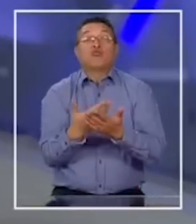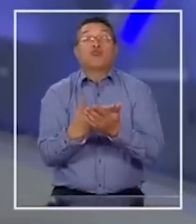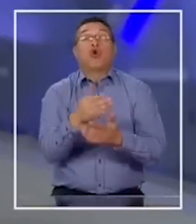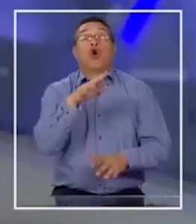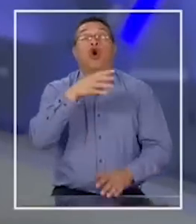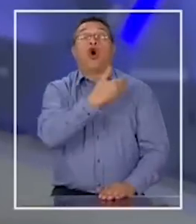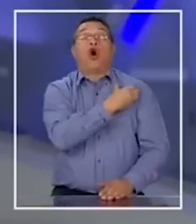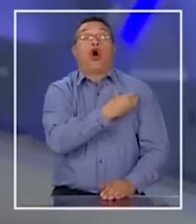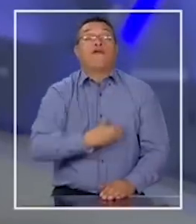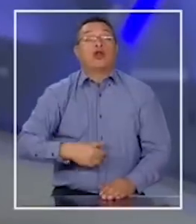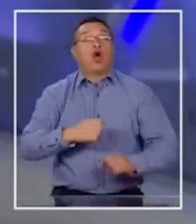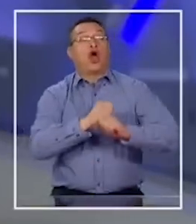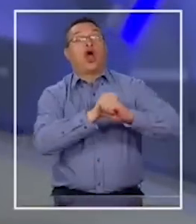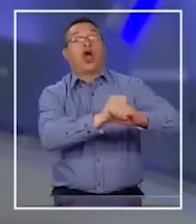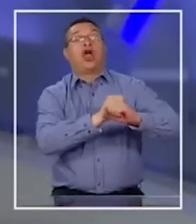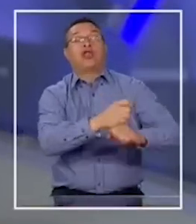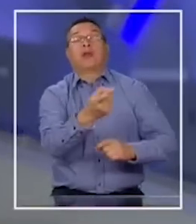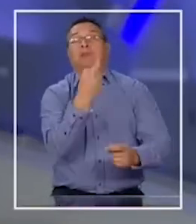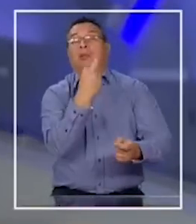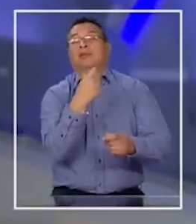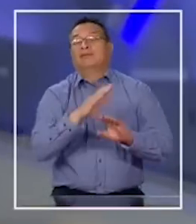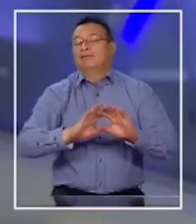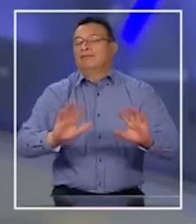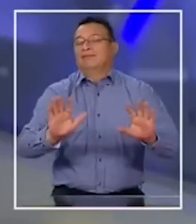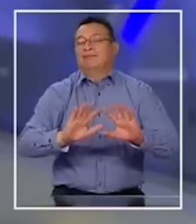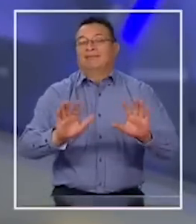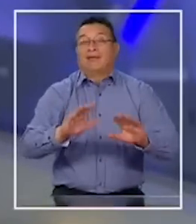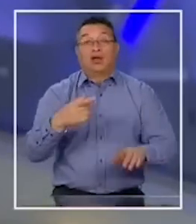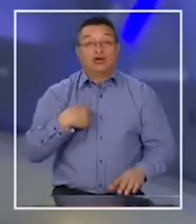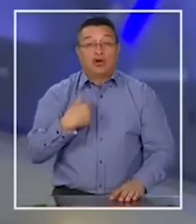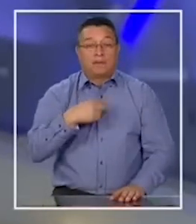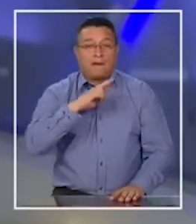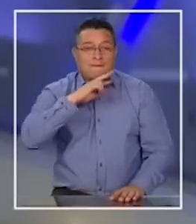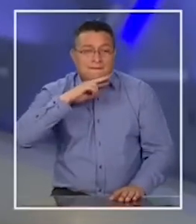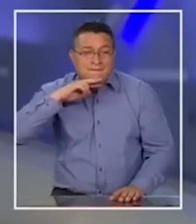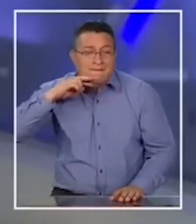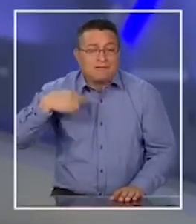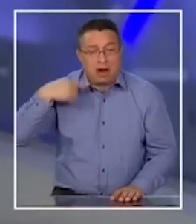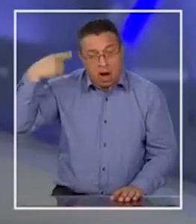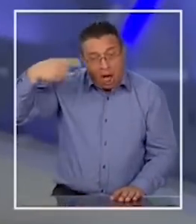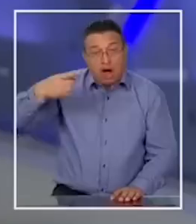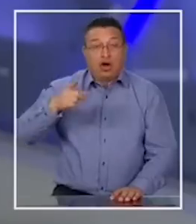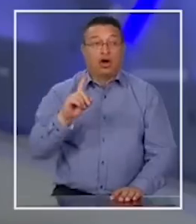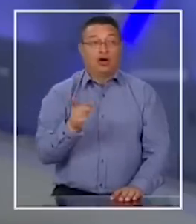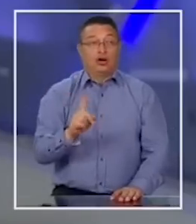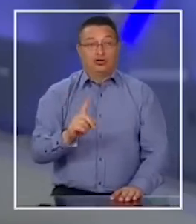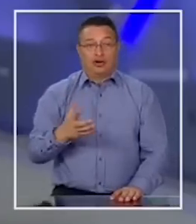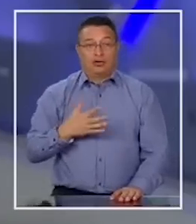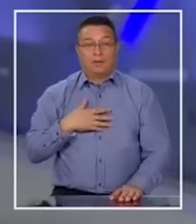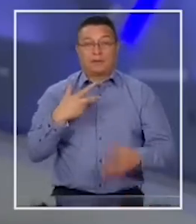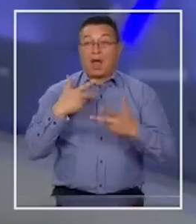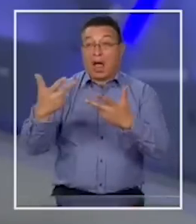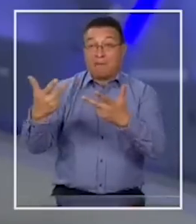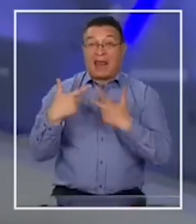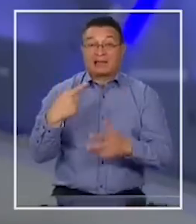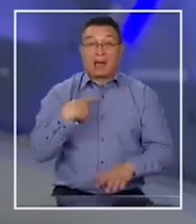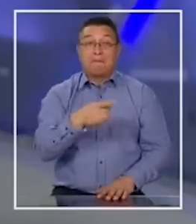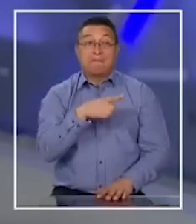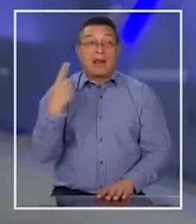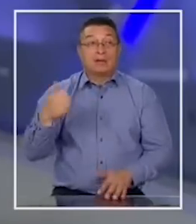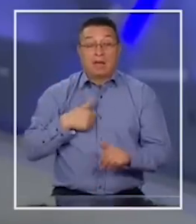desacreditar a la oposición pero déjame decirte que yo no soy tan ambicioso ni tan loco como Para ganarme una amenaza de muerte